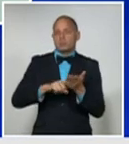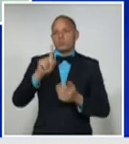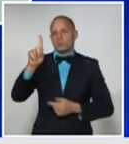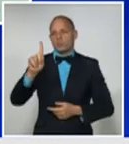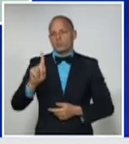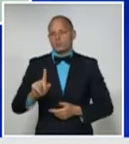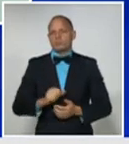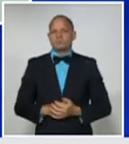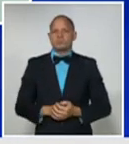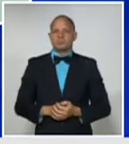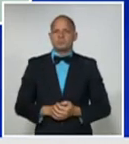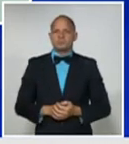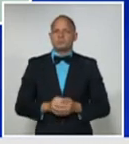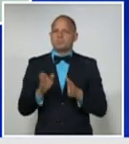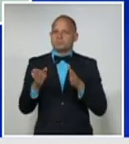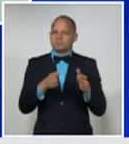municipios.